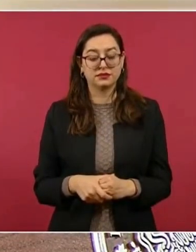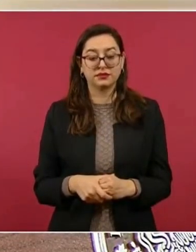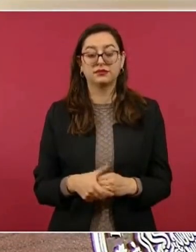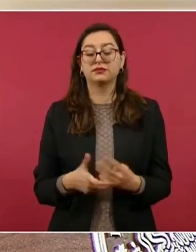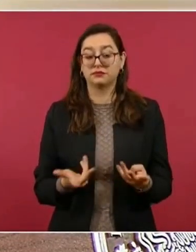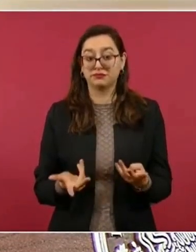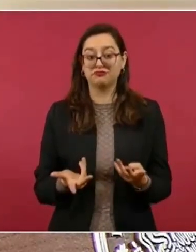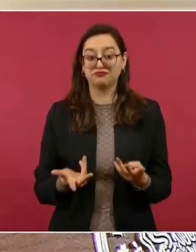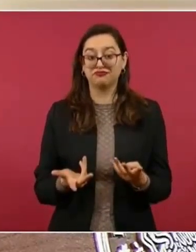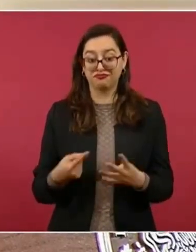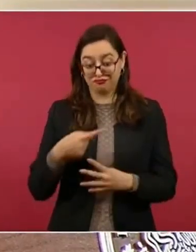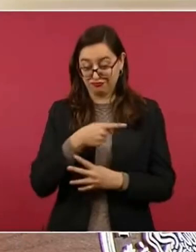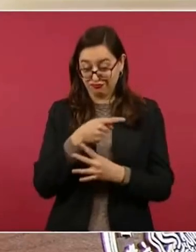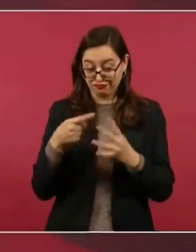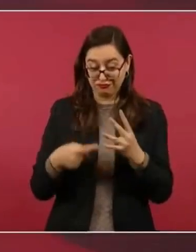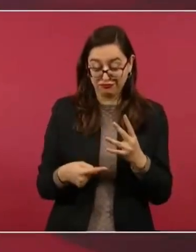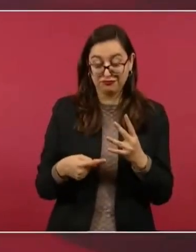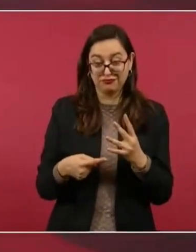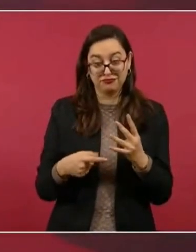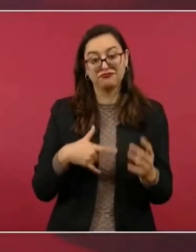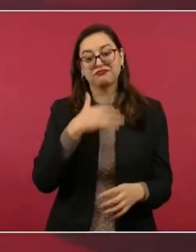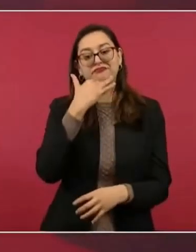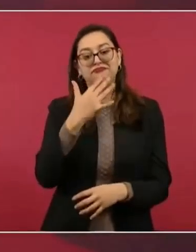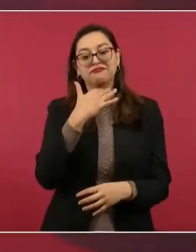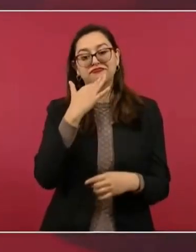Porque no hay corrupción.